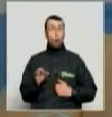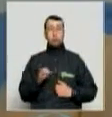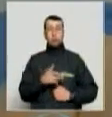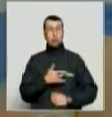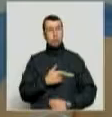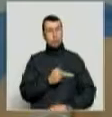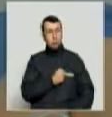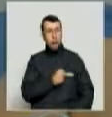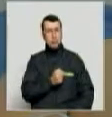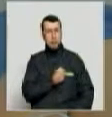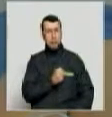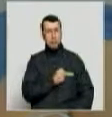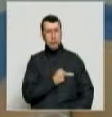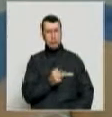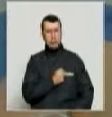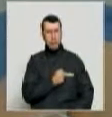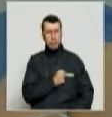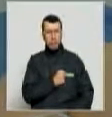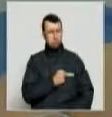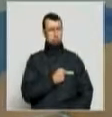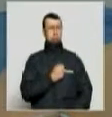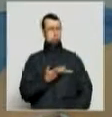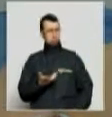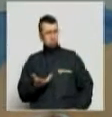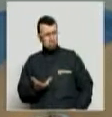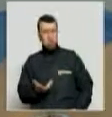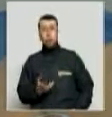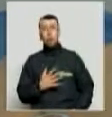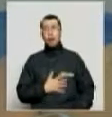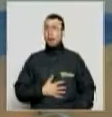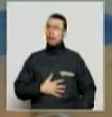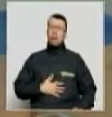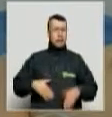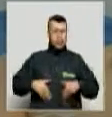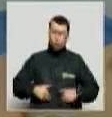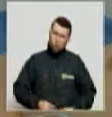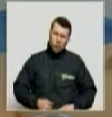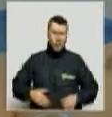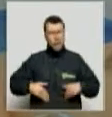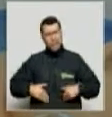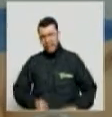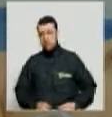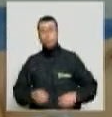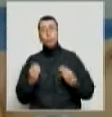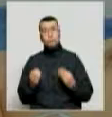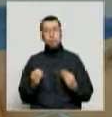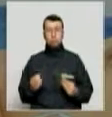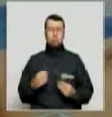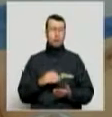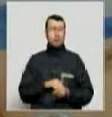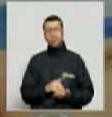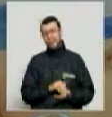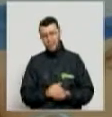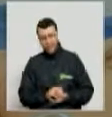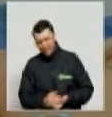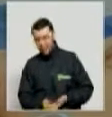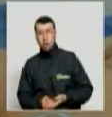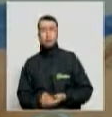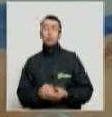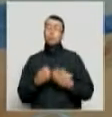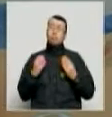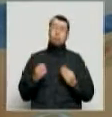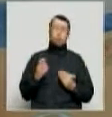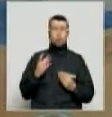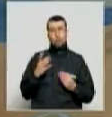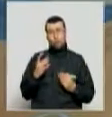palpitaciones, el corazón late mucho más rápido de lo normal, fatiga, cansancio constante, debilidad persistente,